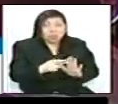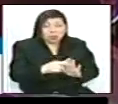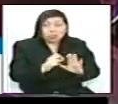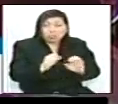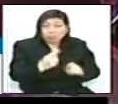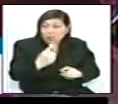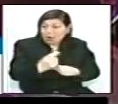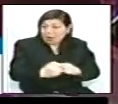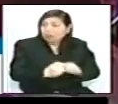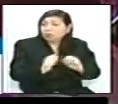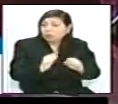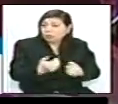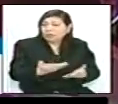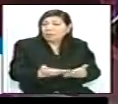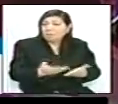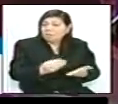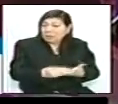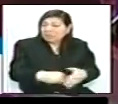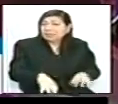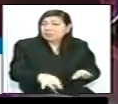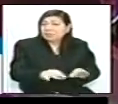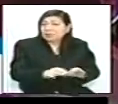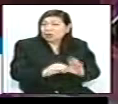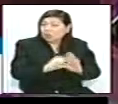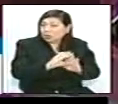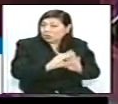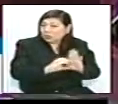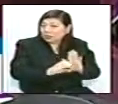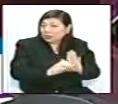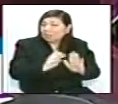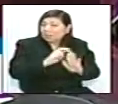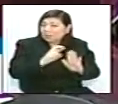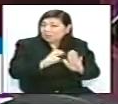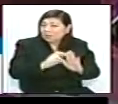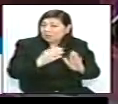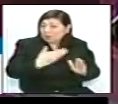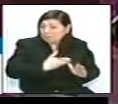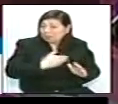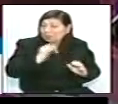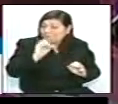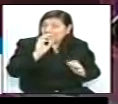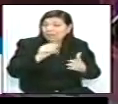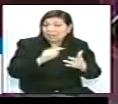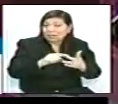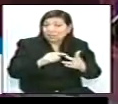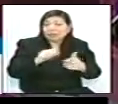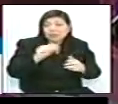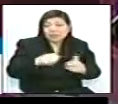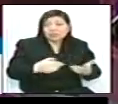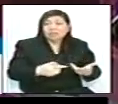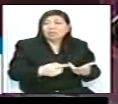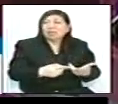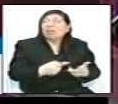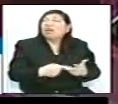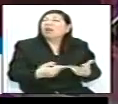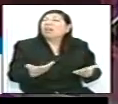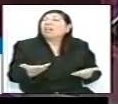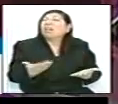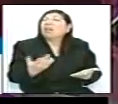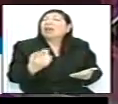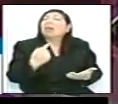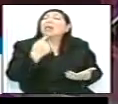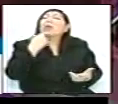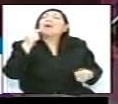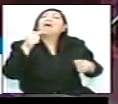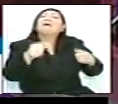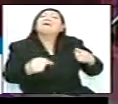Sí. ¿Hay prioridad del proyecto constitucional de los proyectos de ley ejecutivo? Sí. ¿Hay pasos electorales? Sí. ¿A qué vienen las